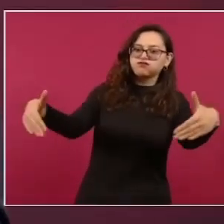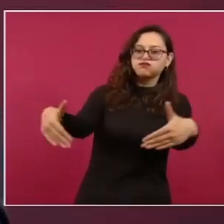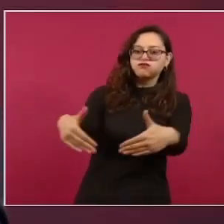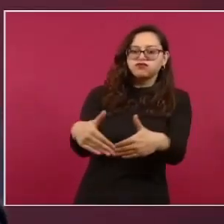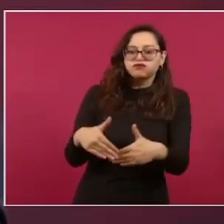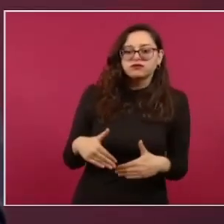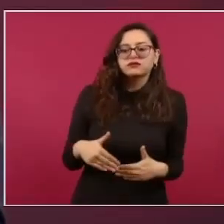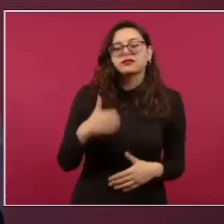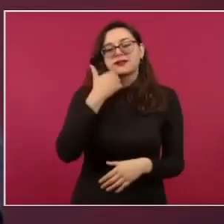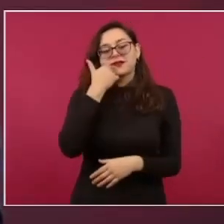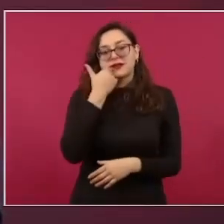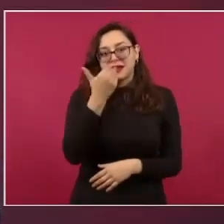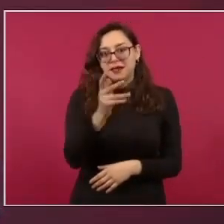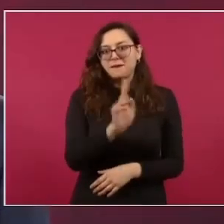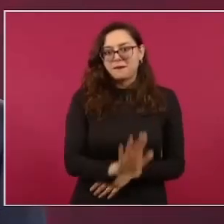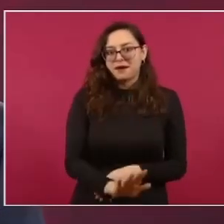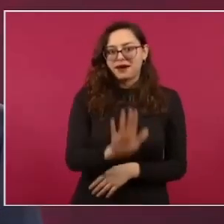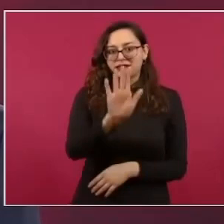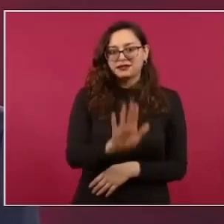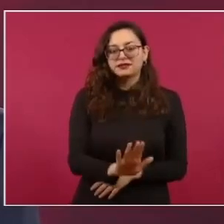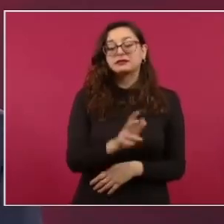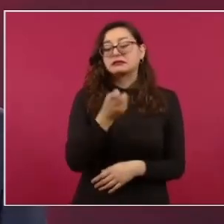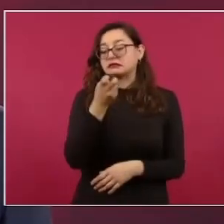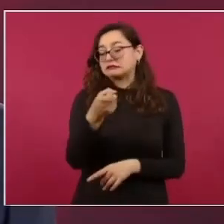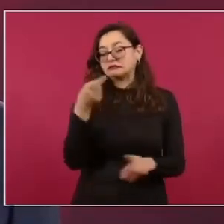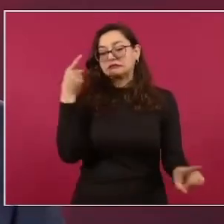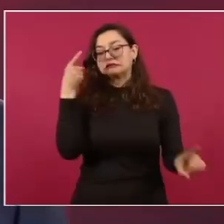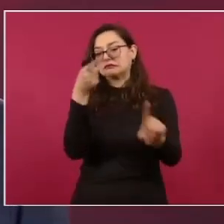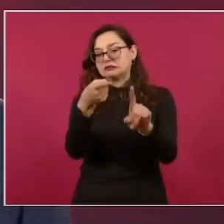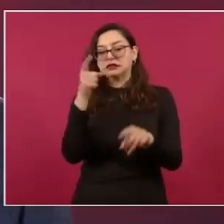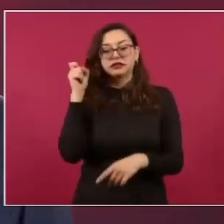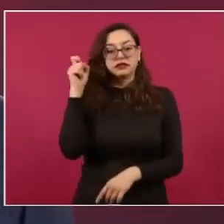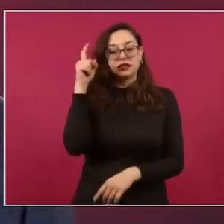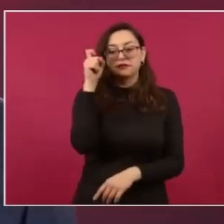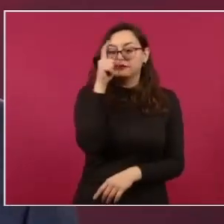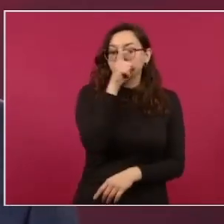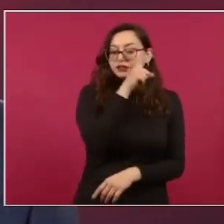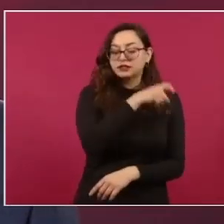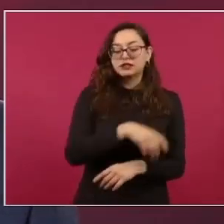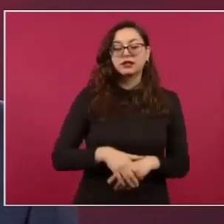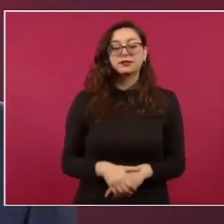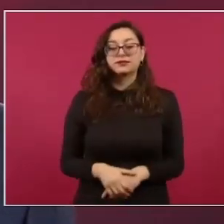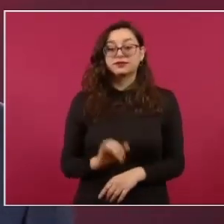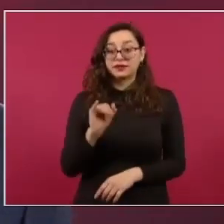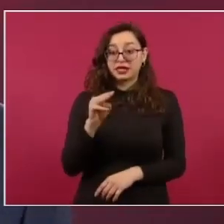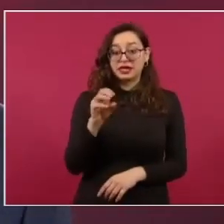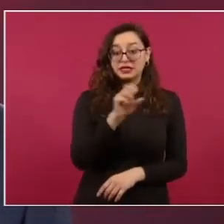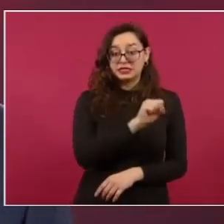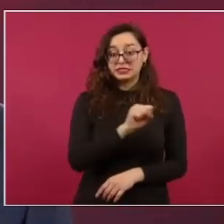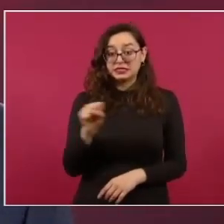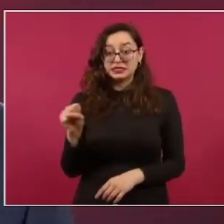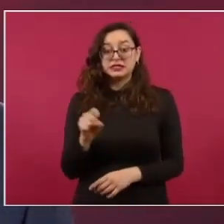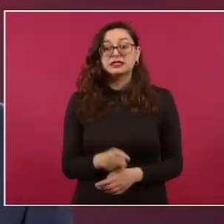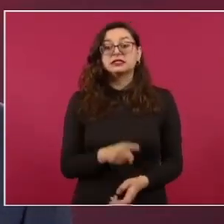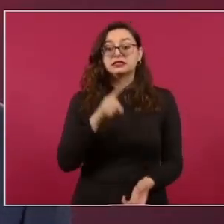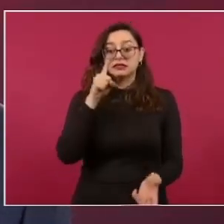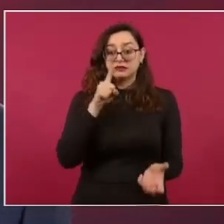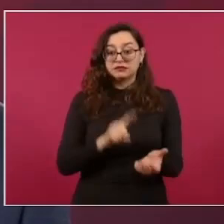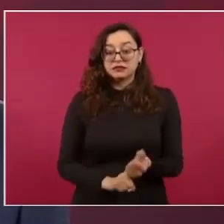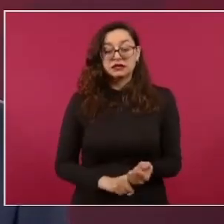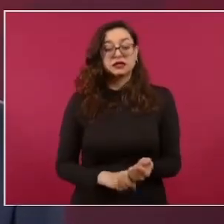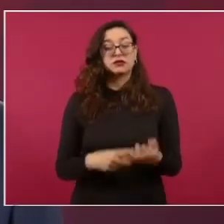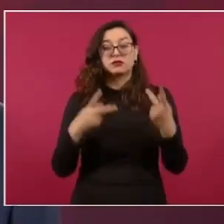dimensiones mayúsculas. El Instituto Mexicano del Seguro Social cuenta con un profundo arraigo entre la